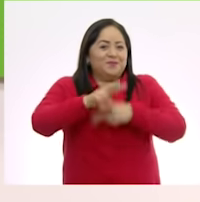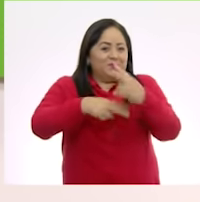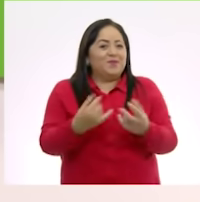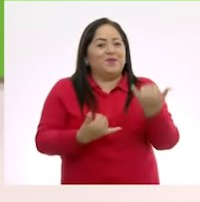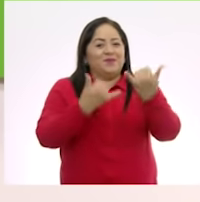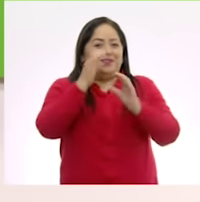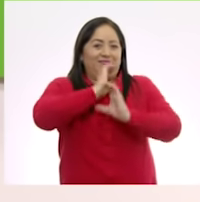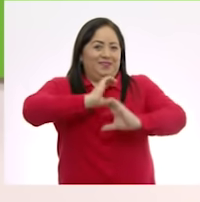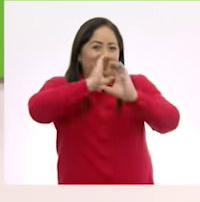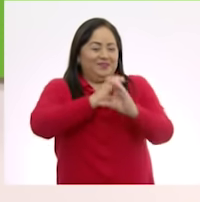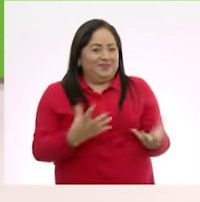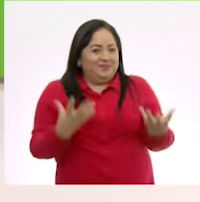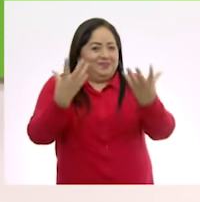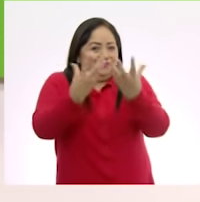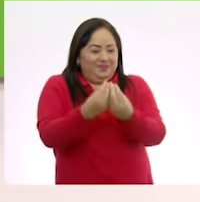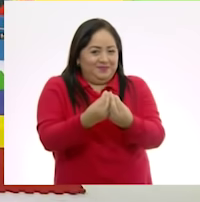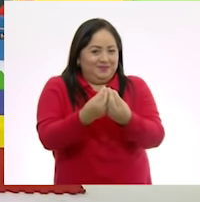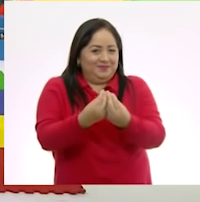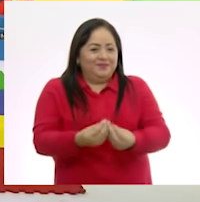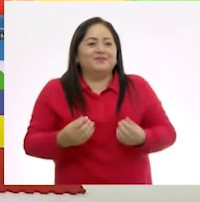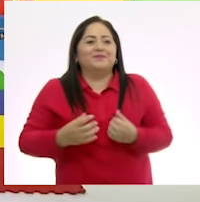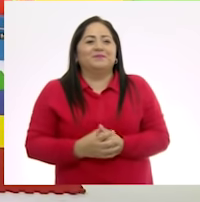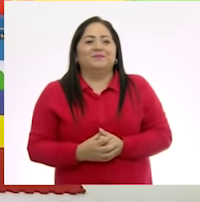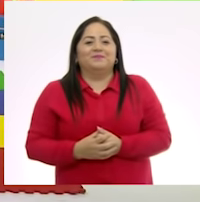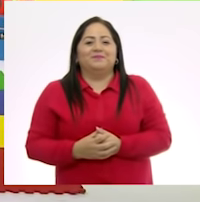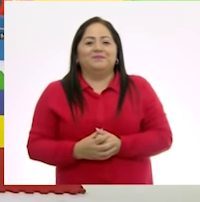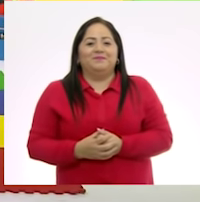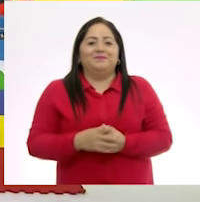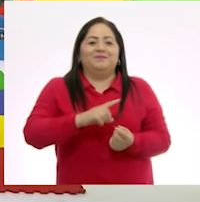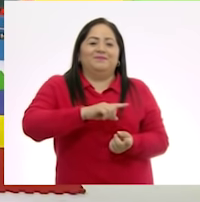vamos a cantar.